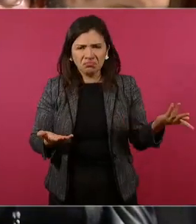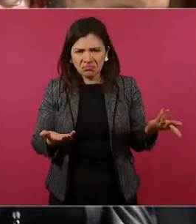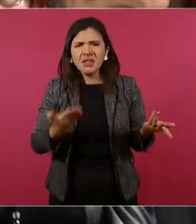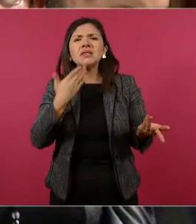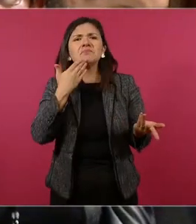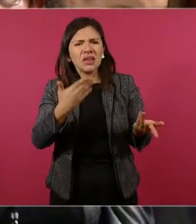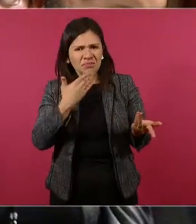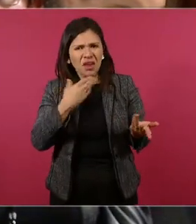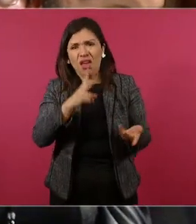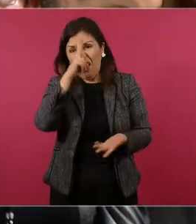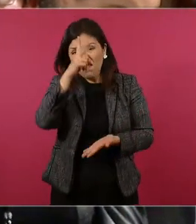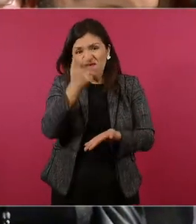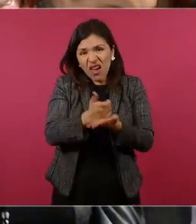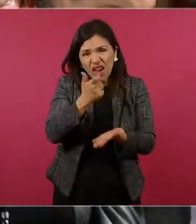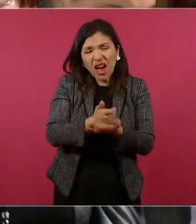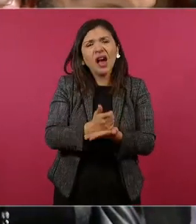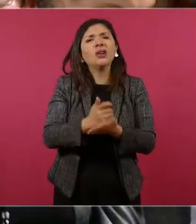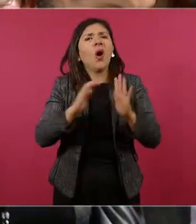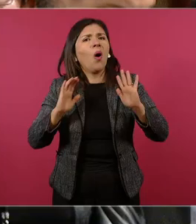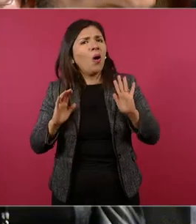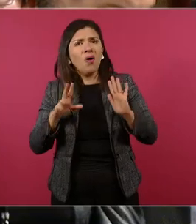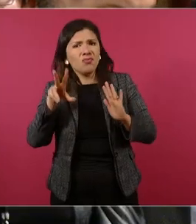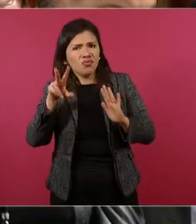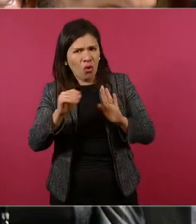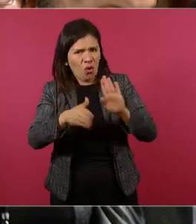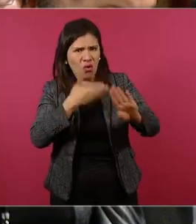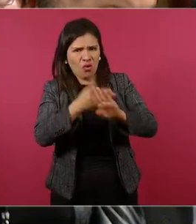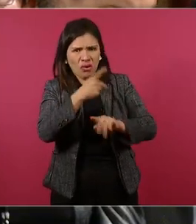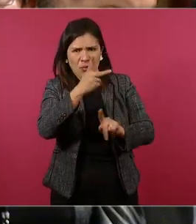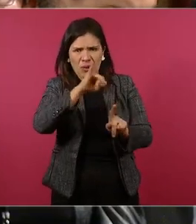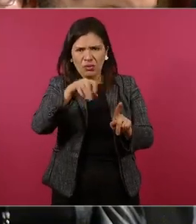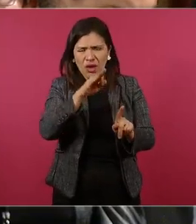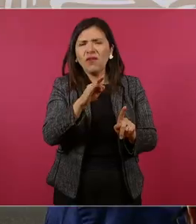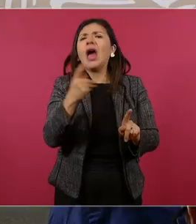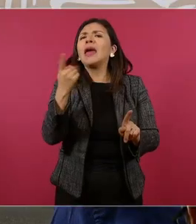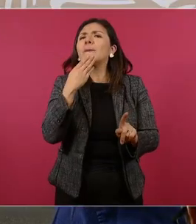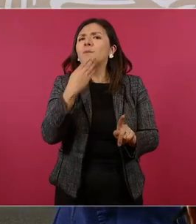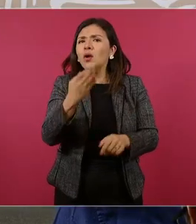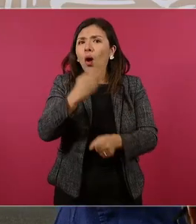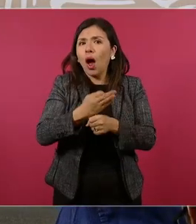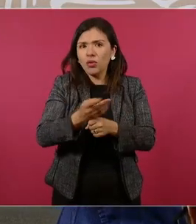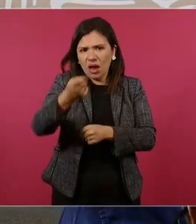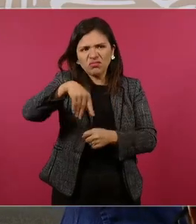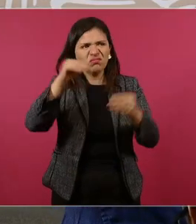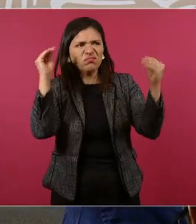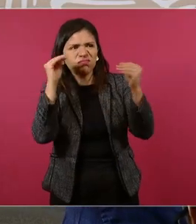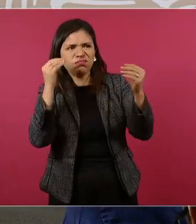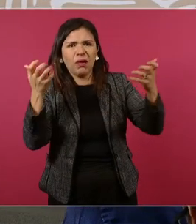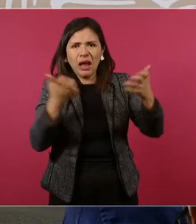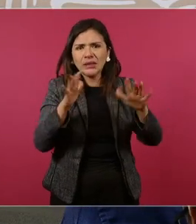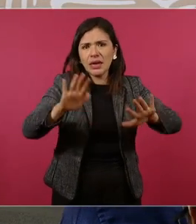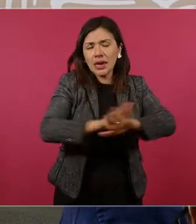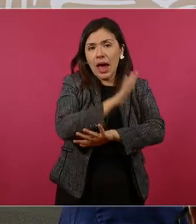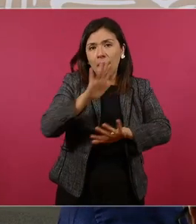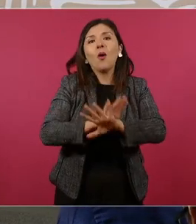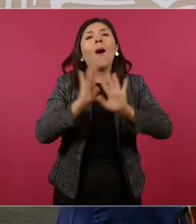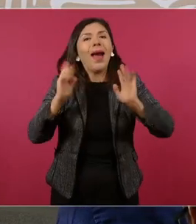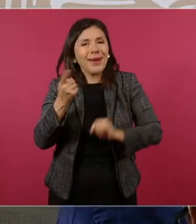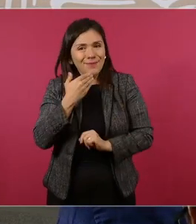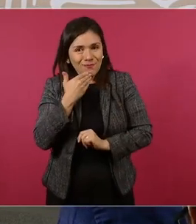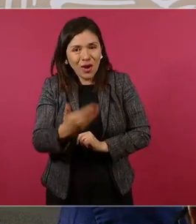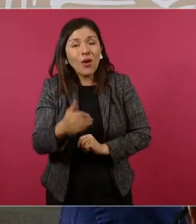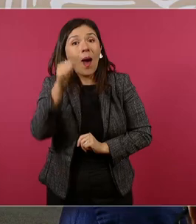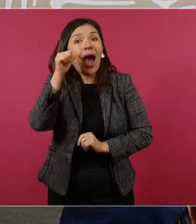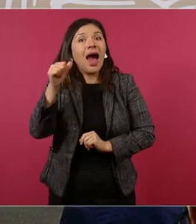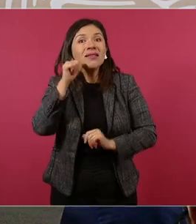sea venganza o no sea venganza contra el poder judicial Y qué bueno que se está debatiendo Y qué bueno que se va a reformar Y qué bueno que